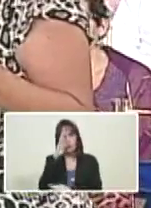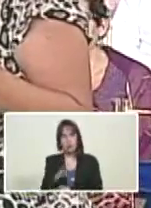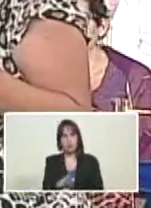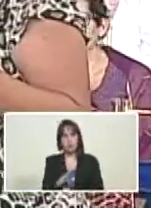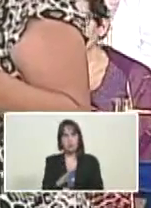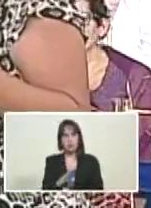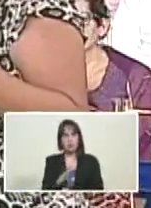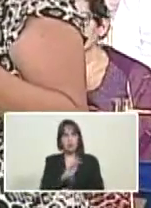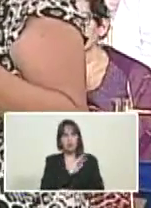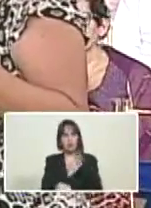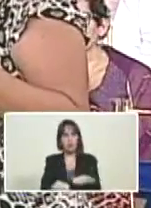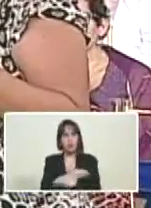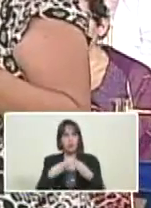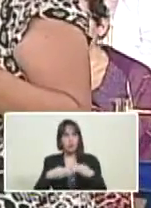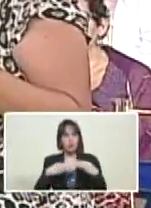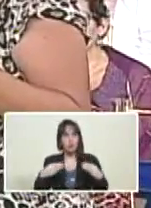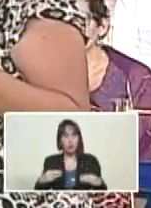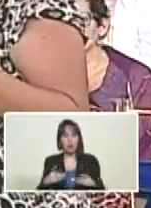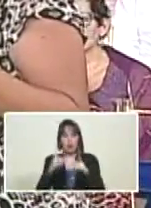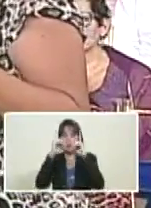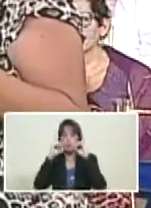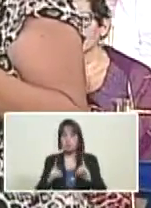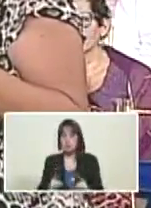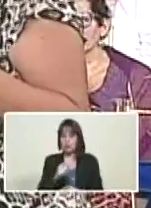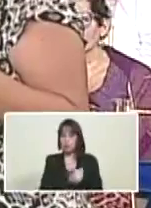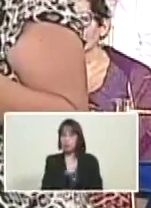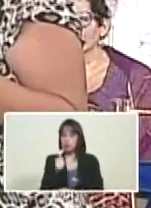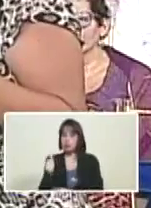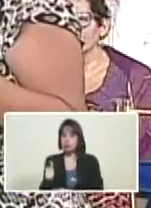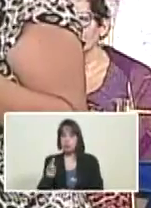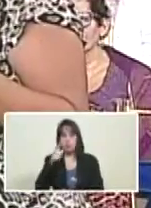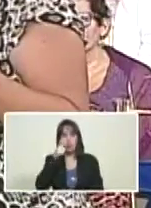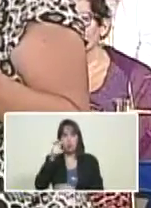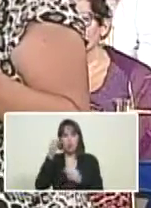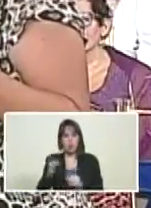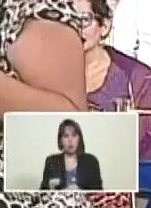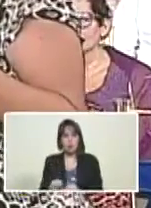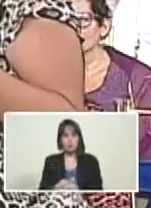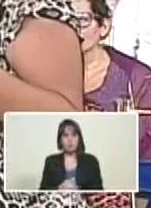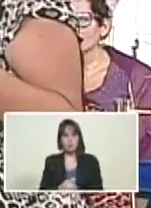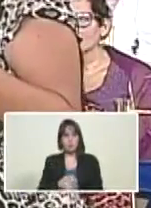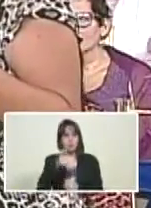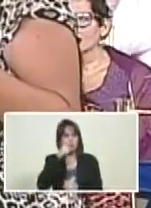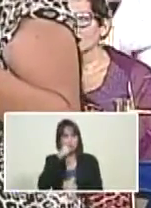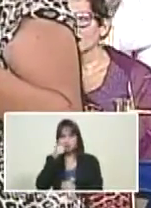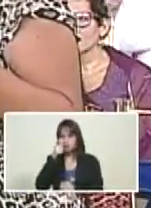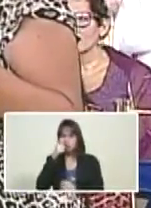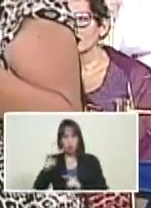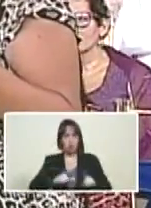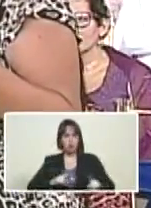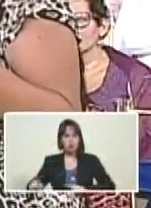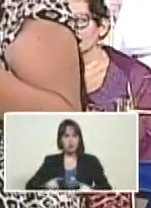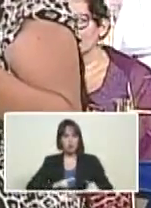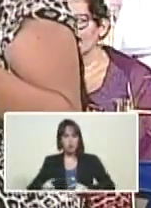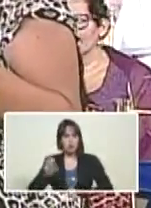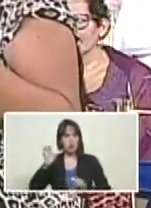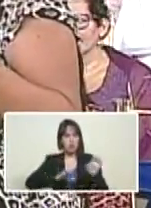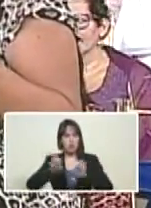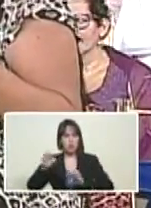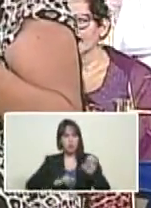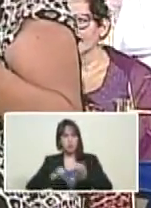poder popular en la toma de decisiones, seguridad, supervisión, contraloría,